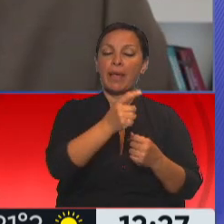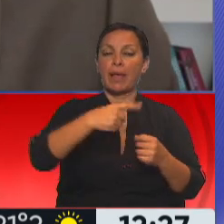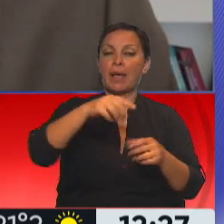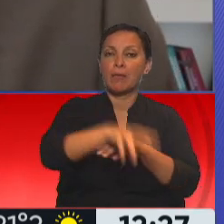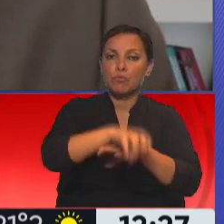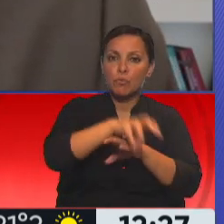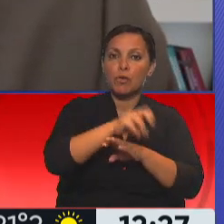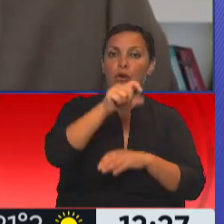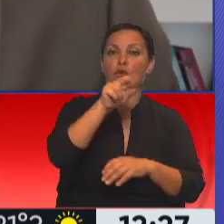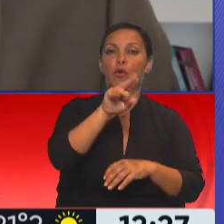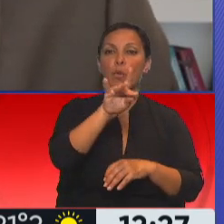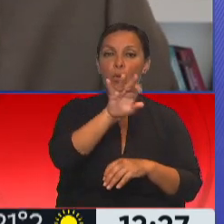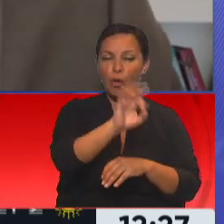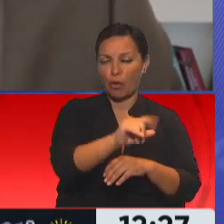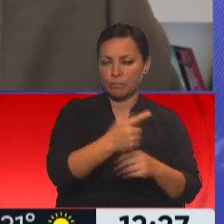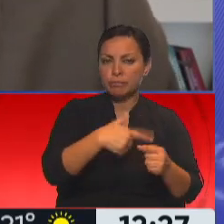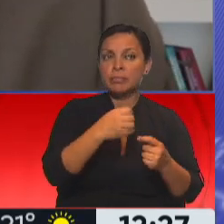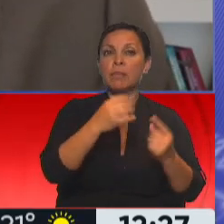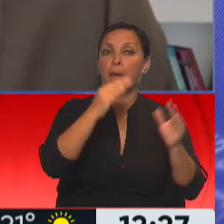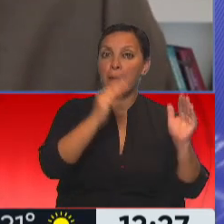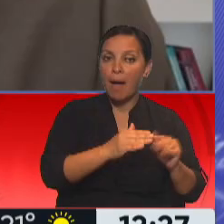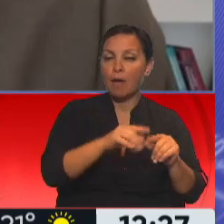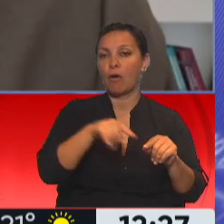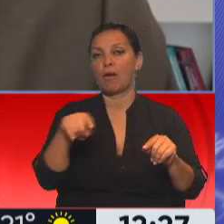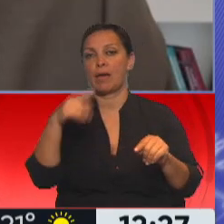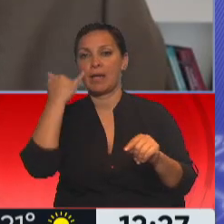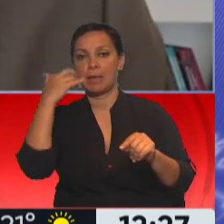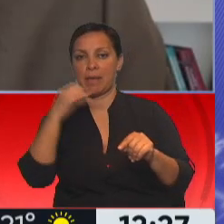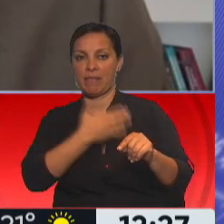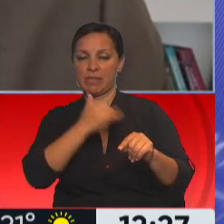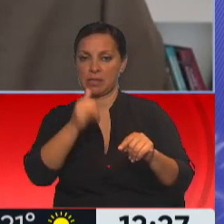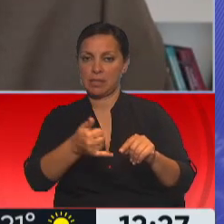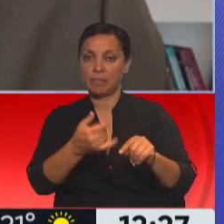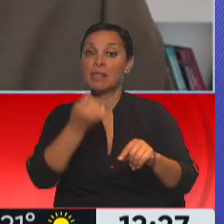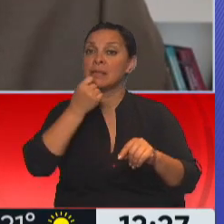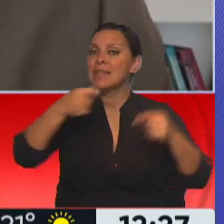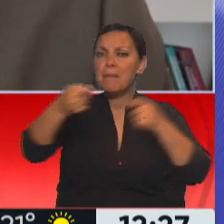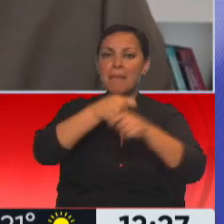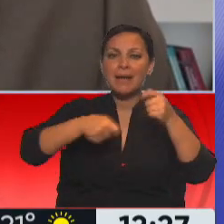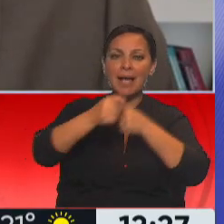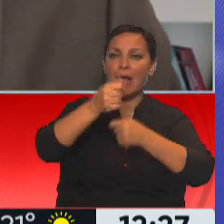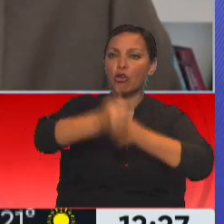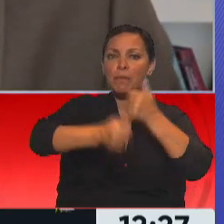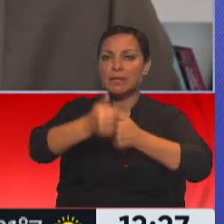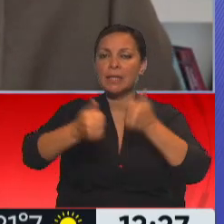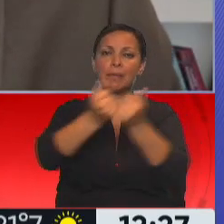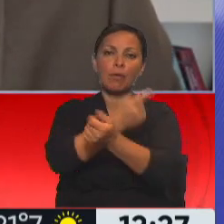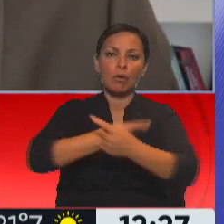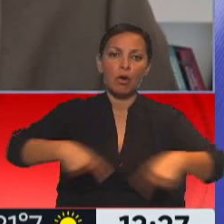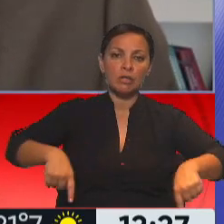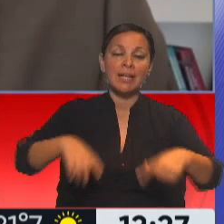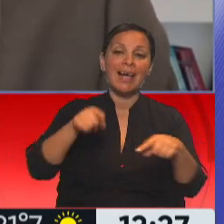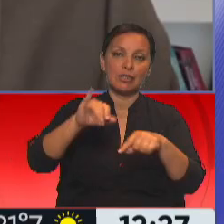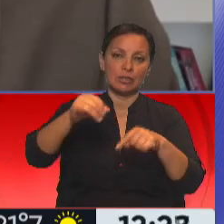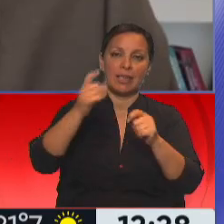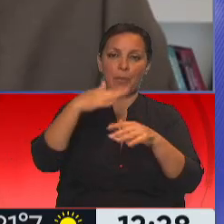también cambia y lo refleja. Cuanto más competitivo es el mercado, cuanto más desregulado es el mercado, esas cosas después se van trasladando.